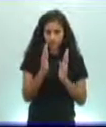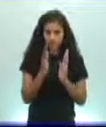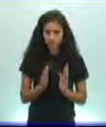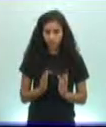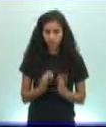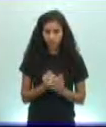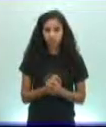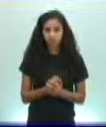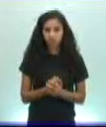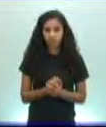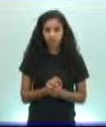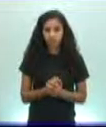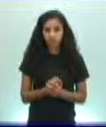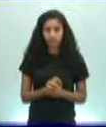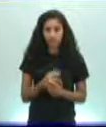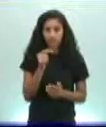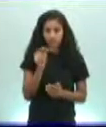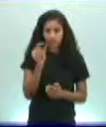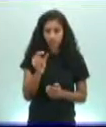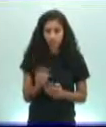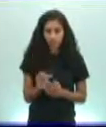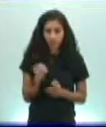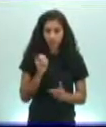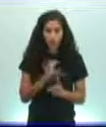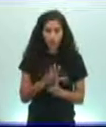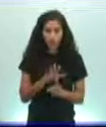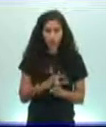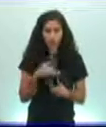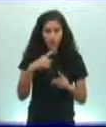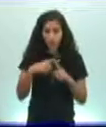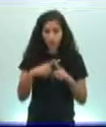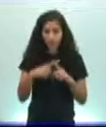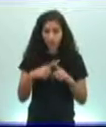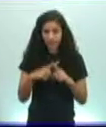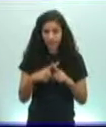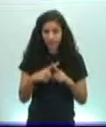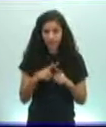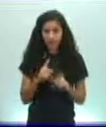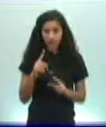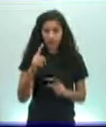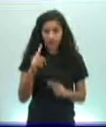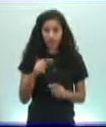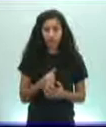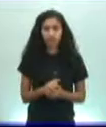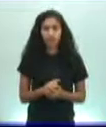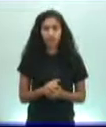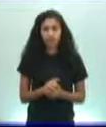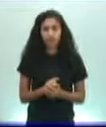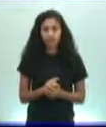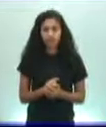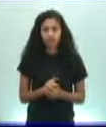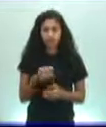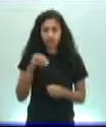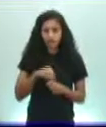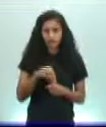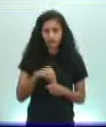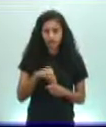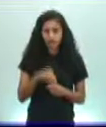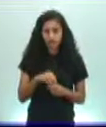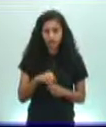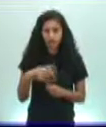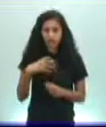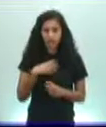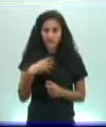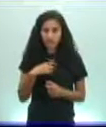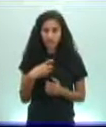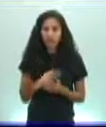columna. Esta columna se inicia con una X en su parte superior. Contiene la parte entera y una